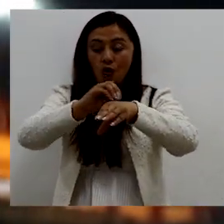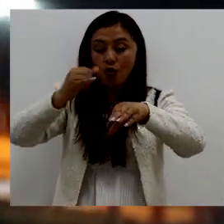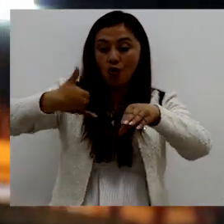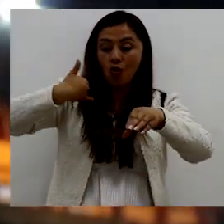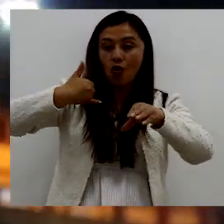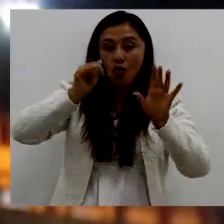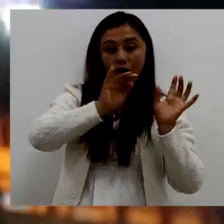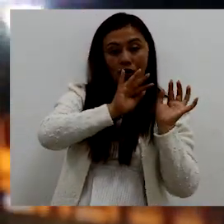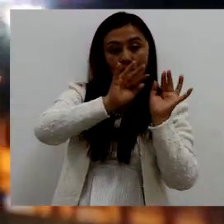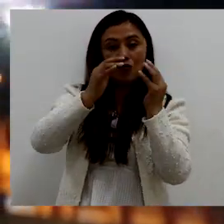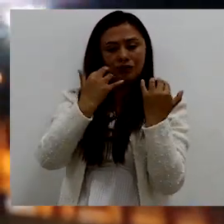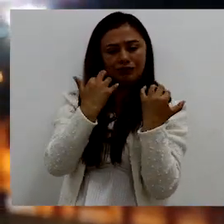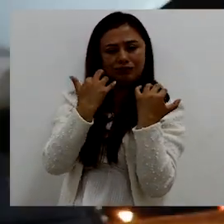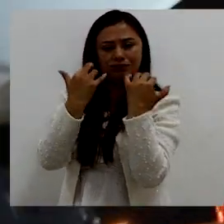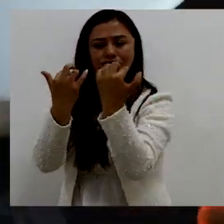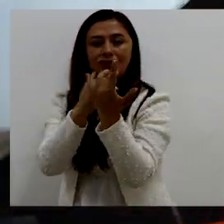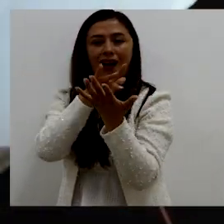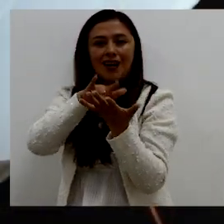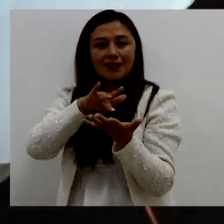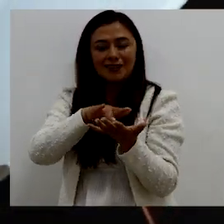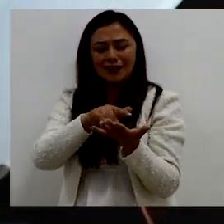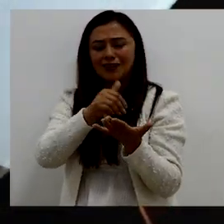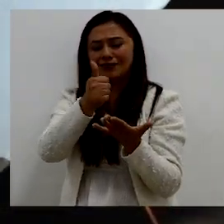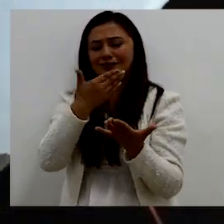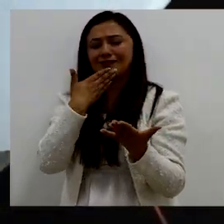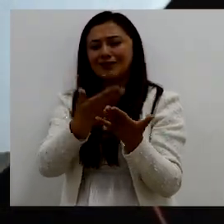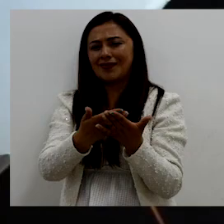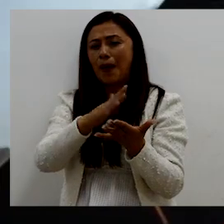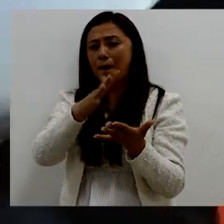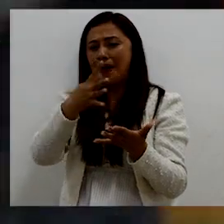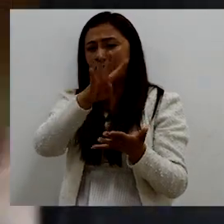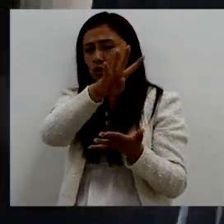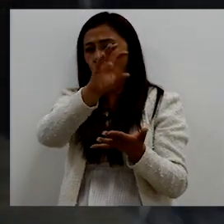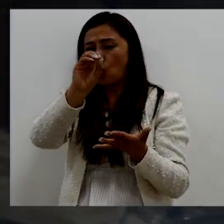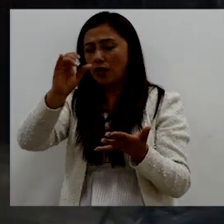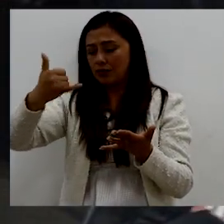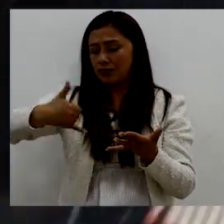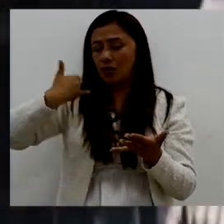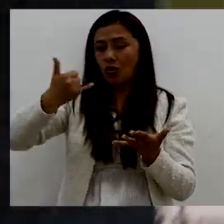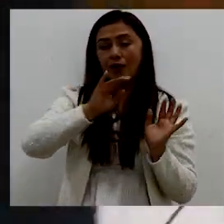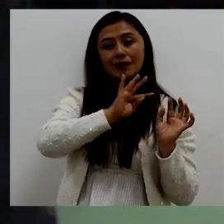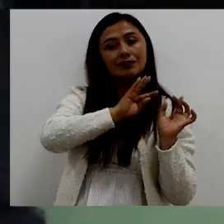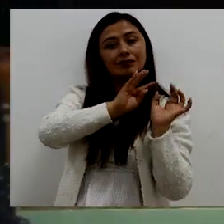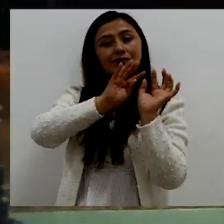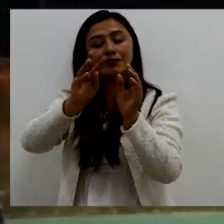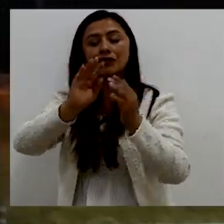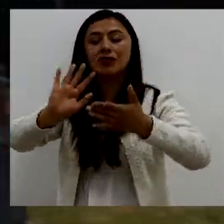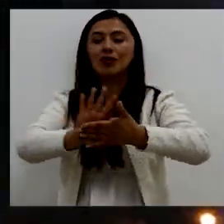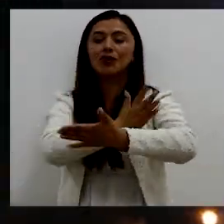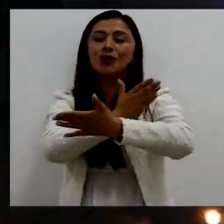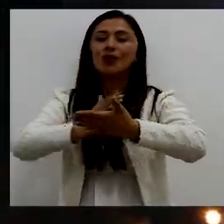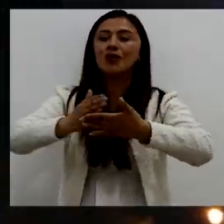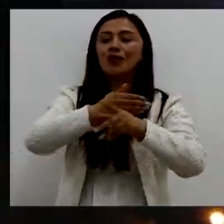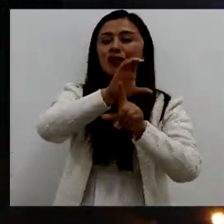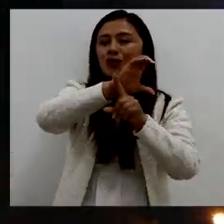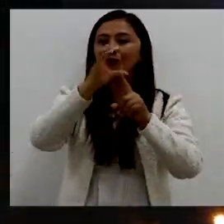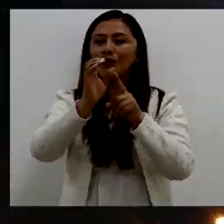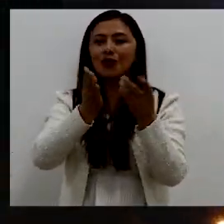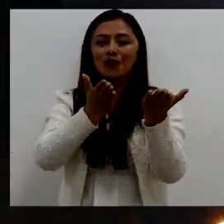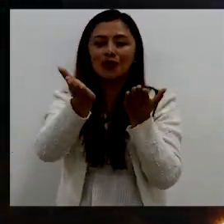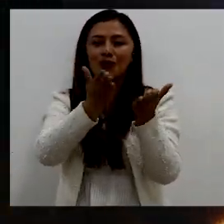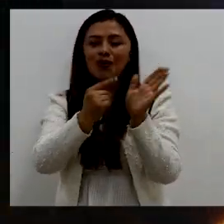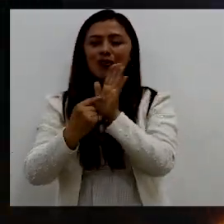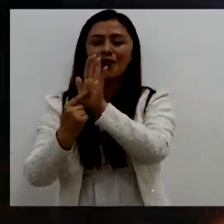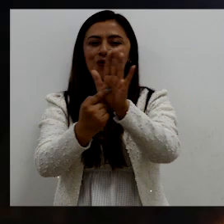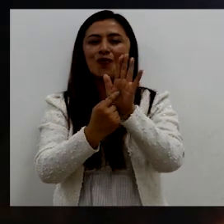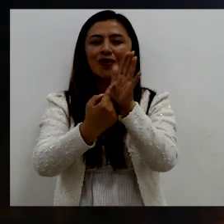en este gran evento. Más de 400 jóvenes participaron. Se abren espacios culturales, espacios musicales para la juventud